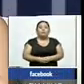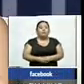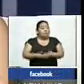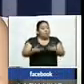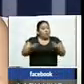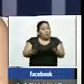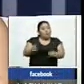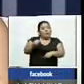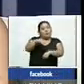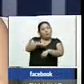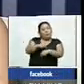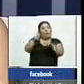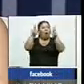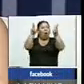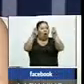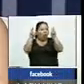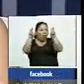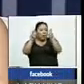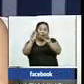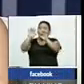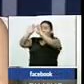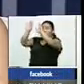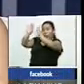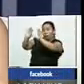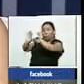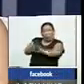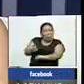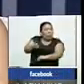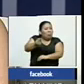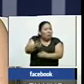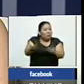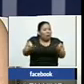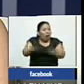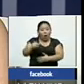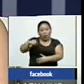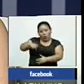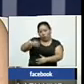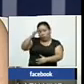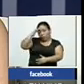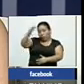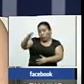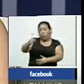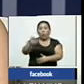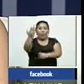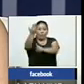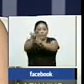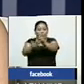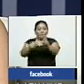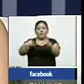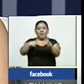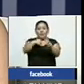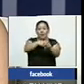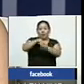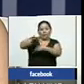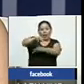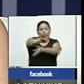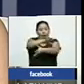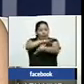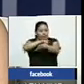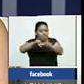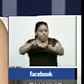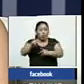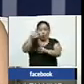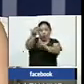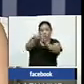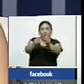Es momento de hablar del clima y conocer las proyecciones para las próximas horas, así que saludamos al meteorólogo del Ministerio de Medio Ambiente y Recursos Naturales,